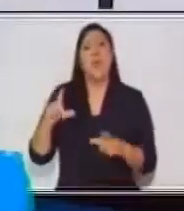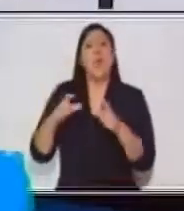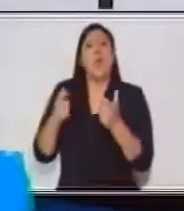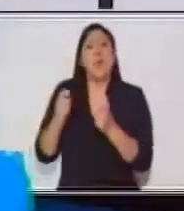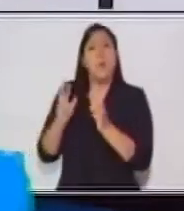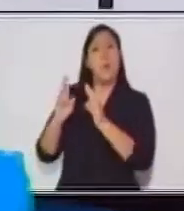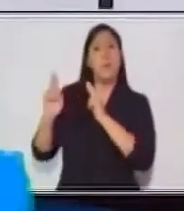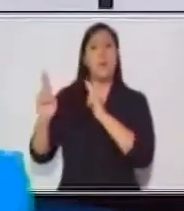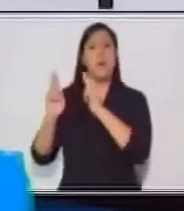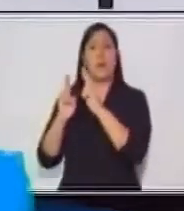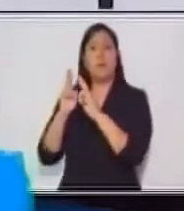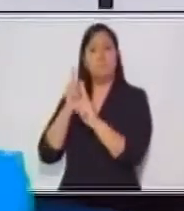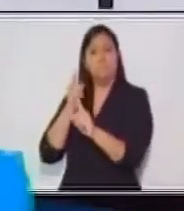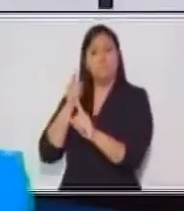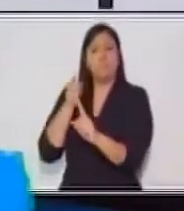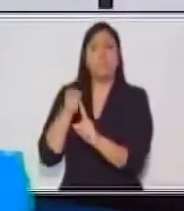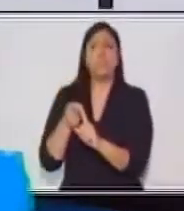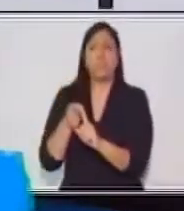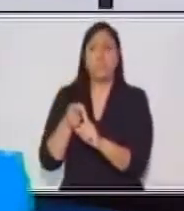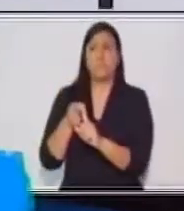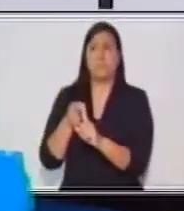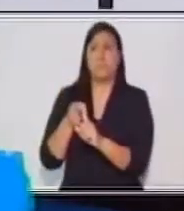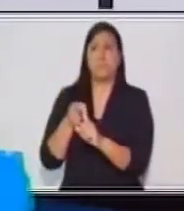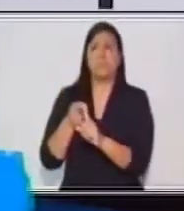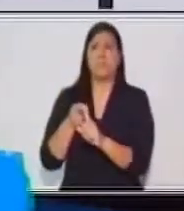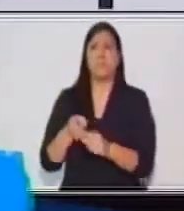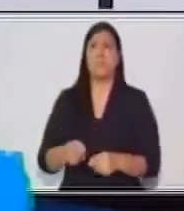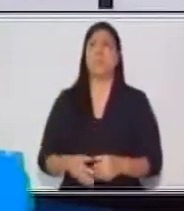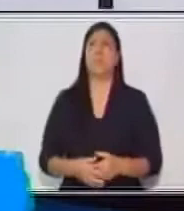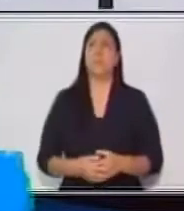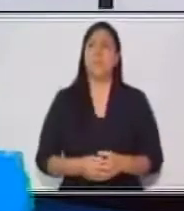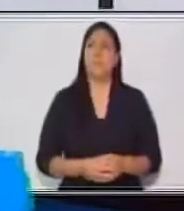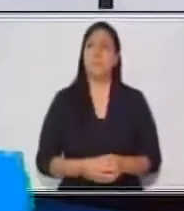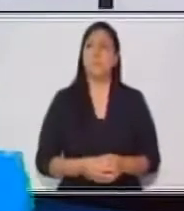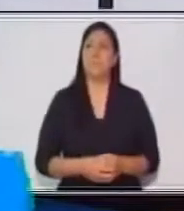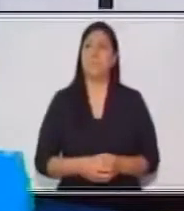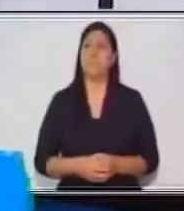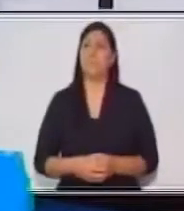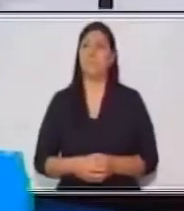relaciones directamente proporcionales.